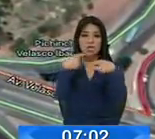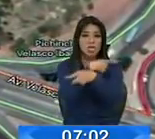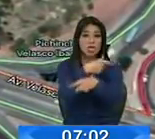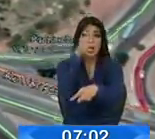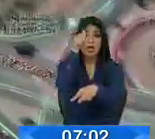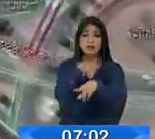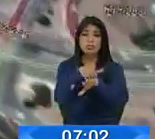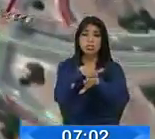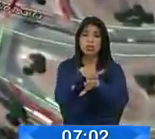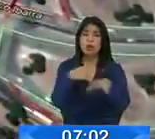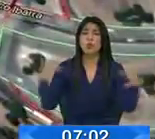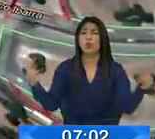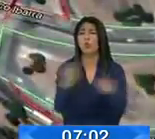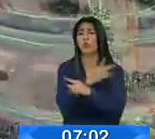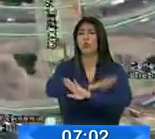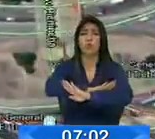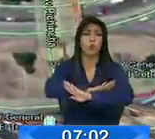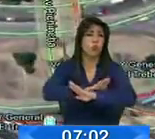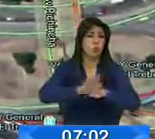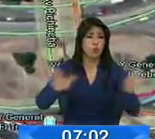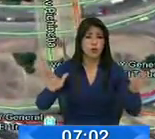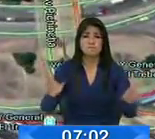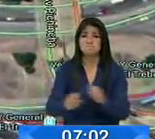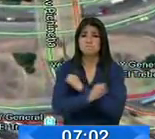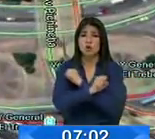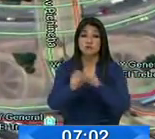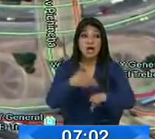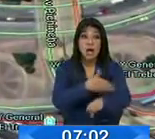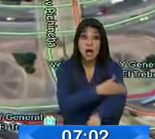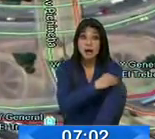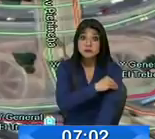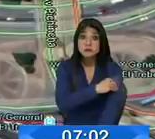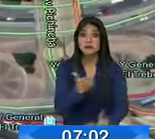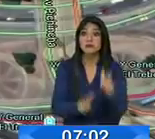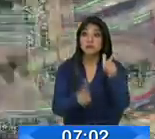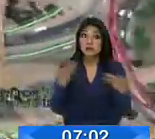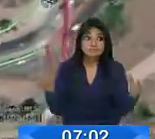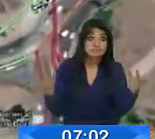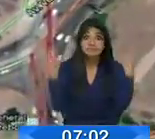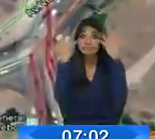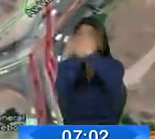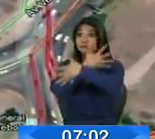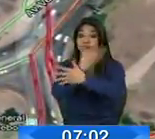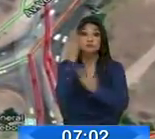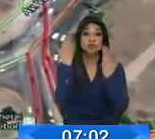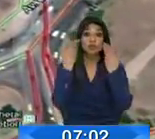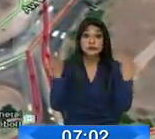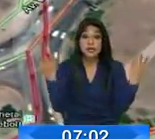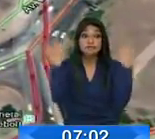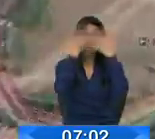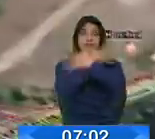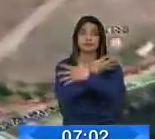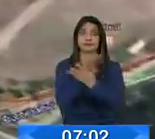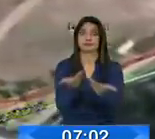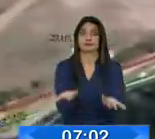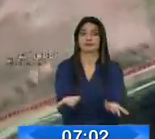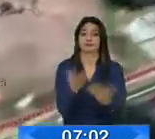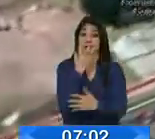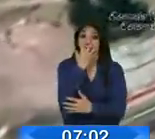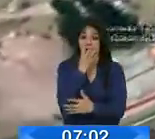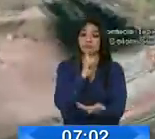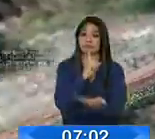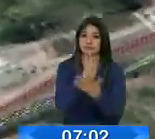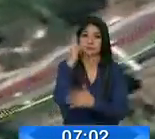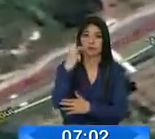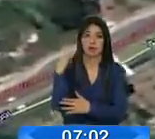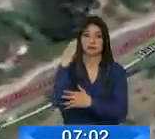armó un embotellamiento tamaño cielo, sin que no avisen a tiempo. Entonces la gente también, los que son usuarios de la vía, se molestan. La autopista